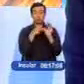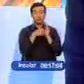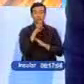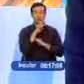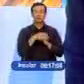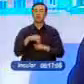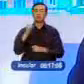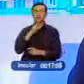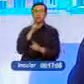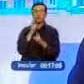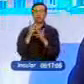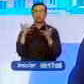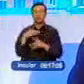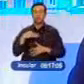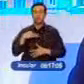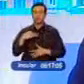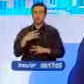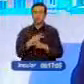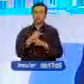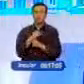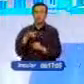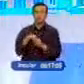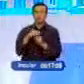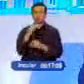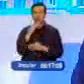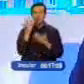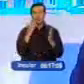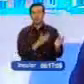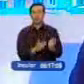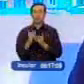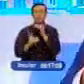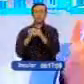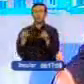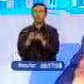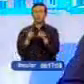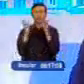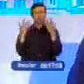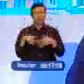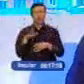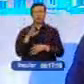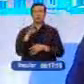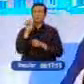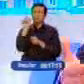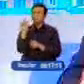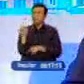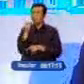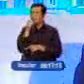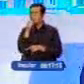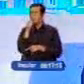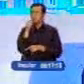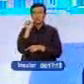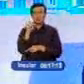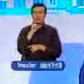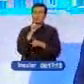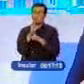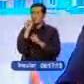Efectivamente, Carlos, hay la voluntad del Consejo Electoral de, como se han hecho en los otros procesos, permitir los bocas de urnas, permitir los exit-polls.